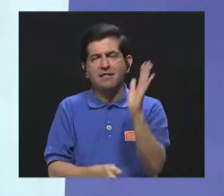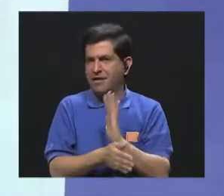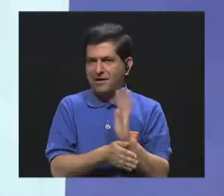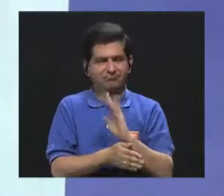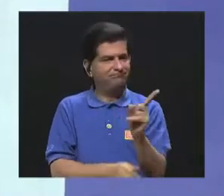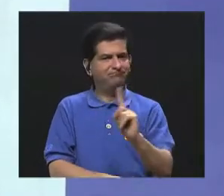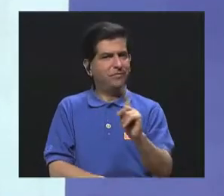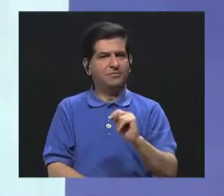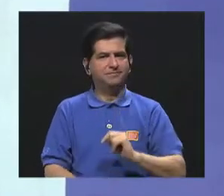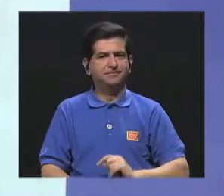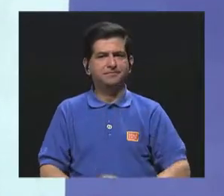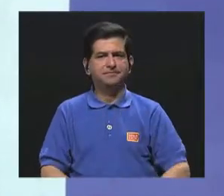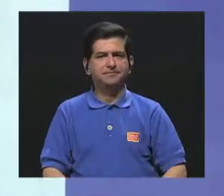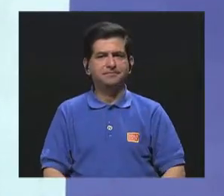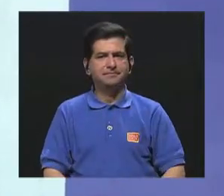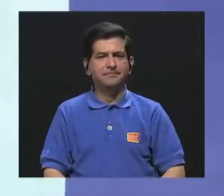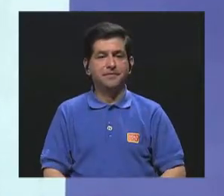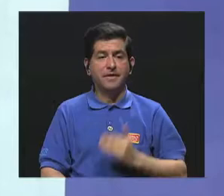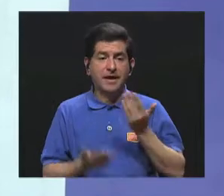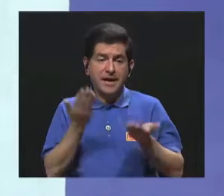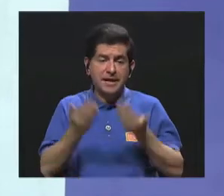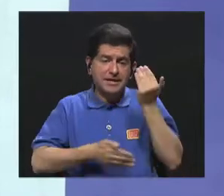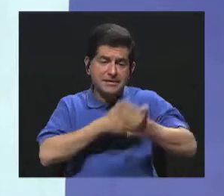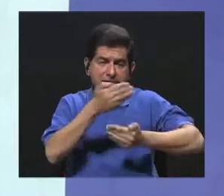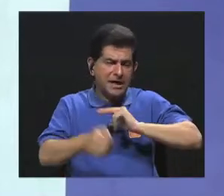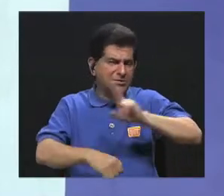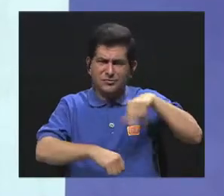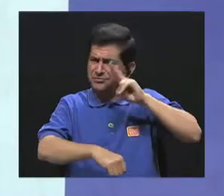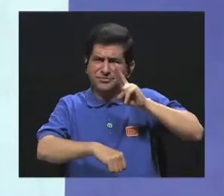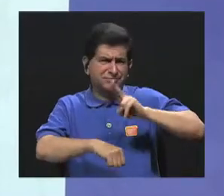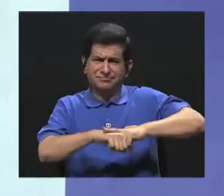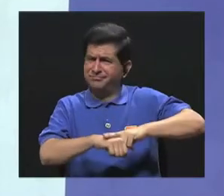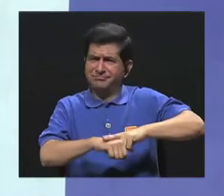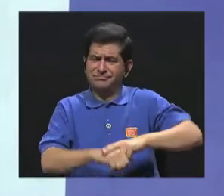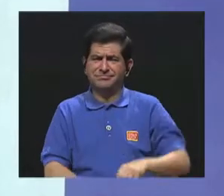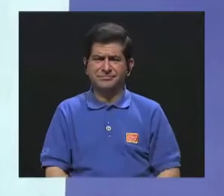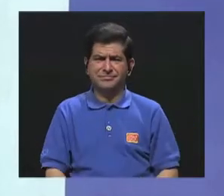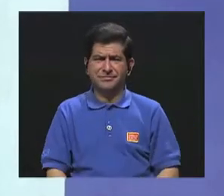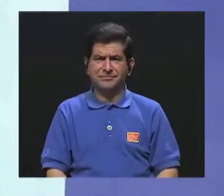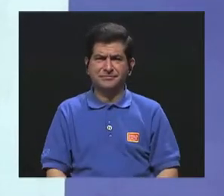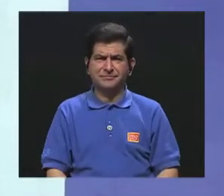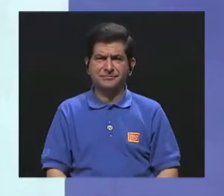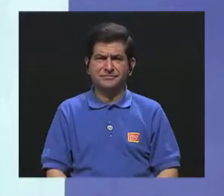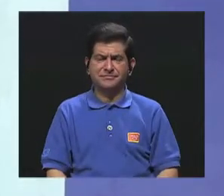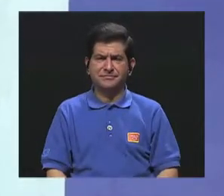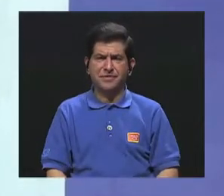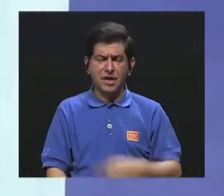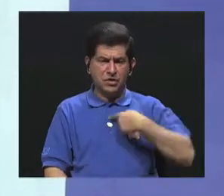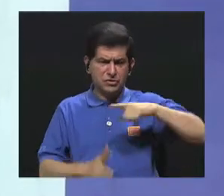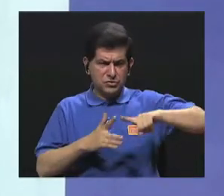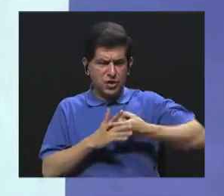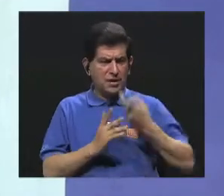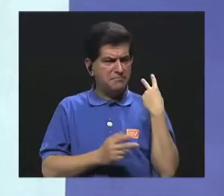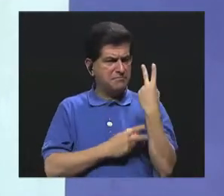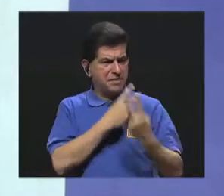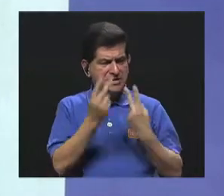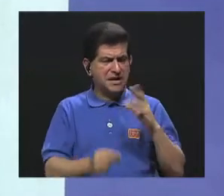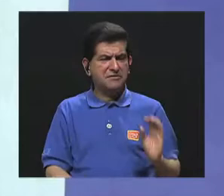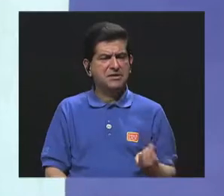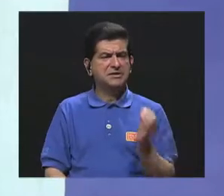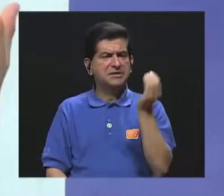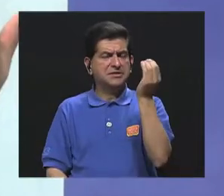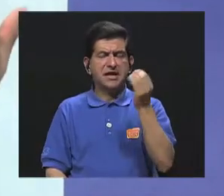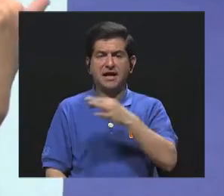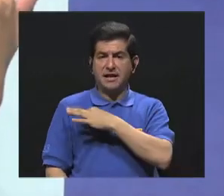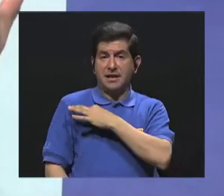película, llevó como un proceso muy poco convencional. Realmente como que yo empecé a visitar a los chicos por